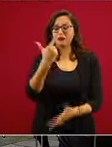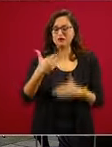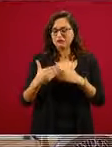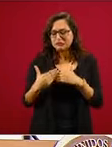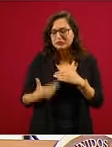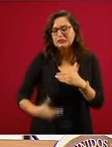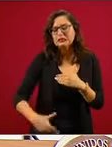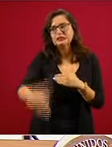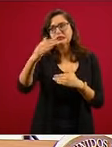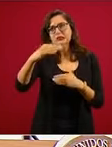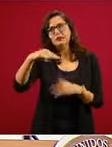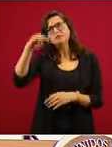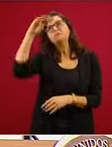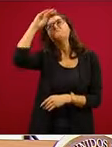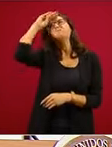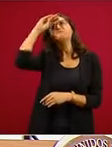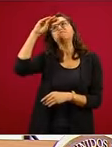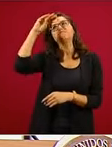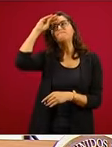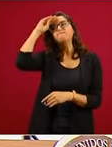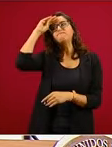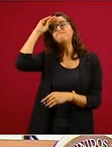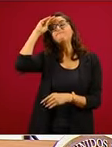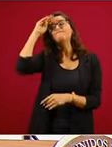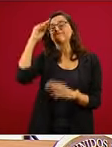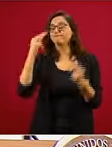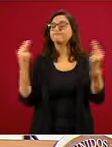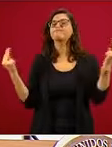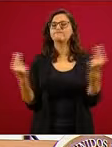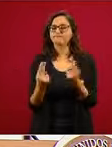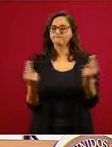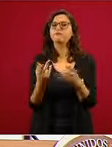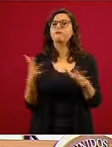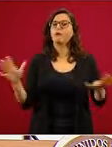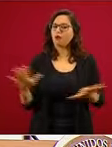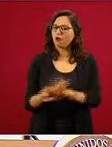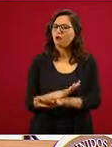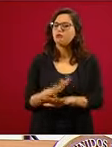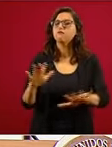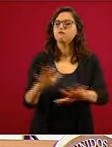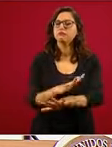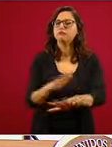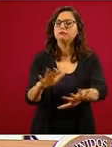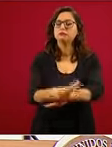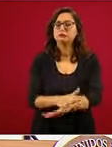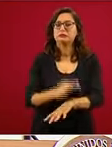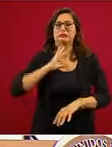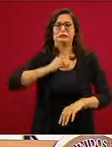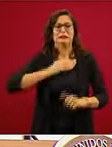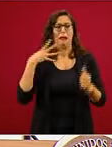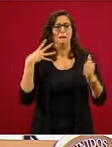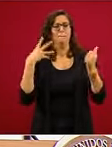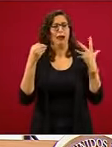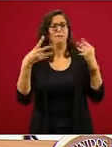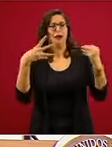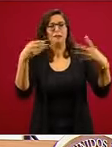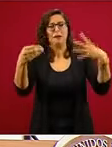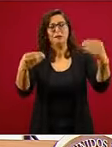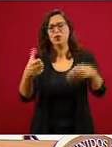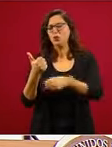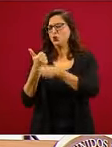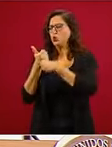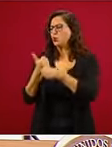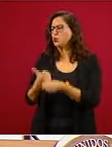y a cambiar muchas cosas. Además del tremendo dolor que ha causado la pandemia, ha